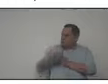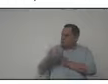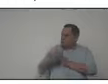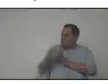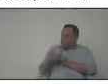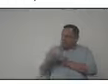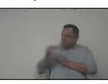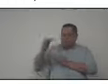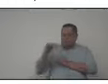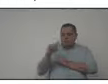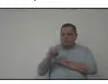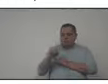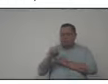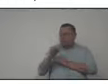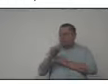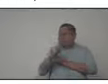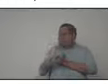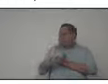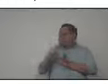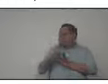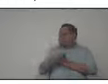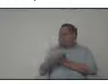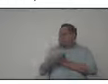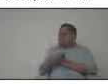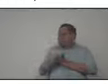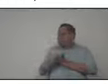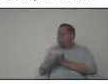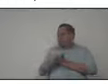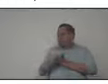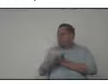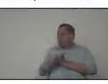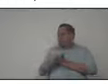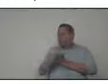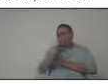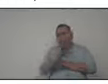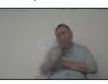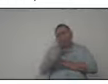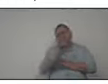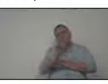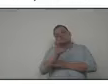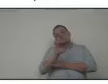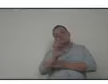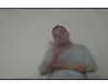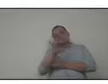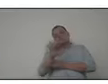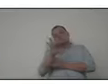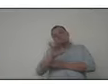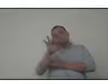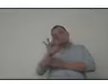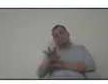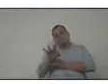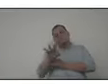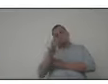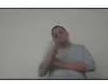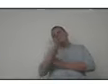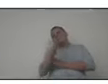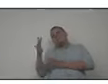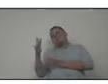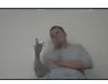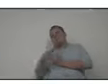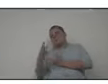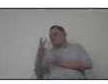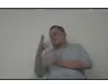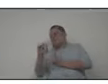pasamos de tener un nivel de endeudamiento del 5.55 en el 2018, en el